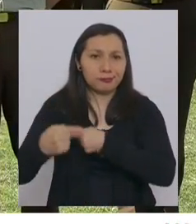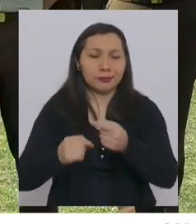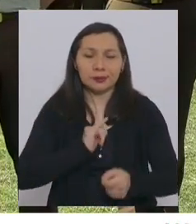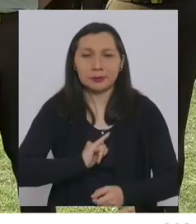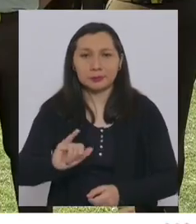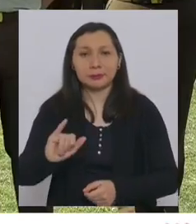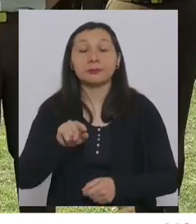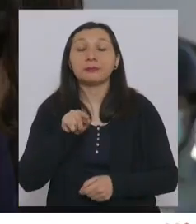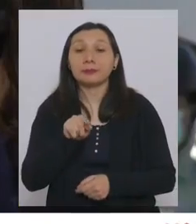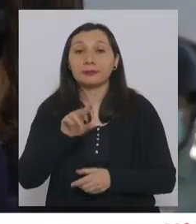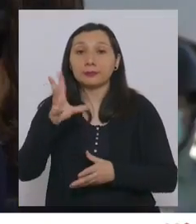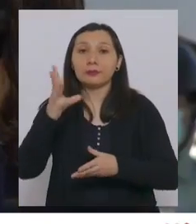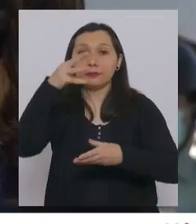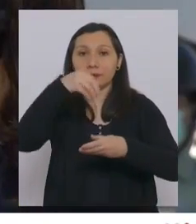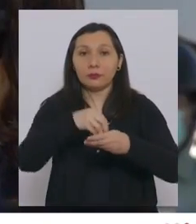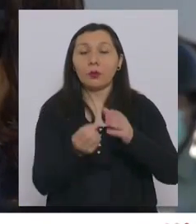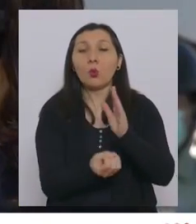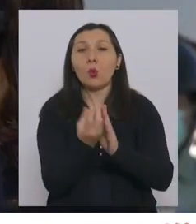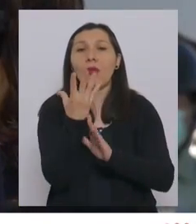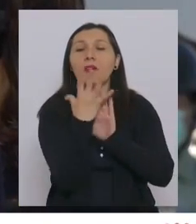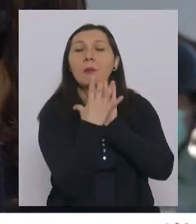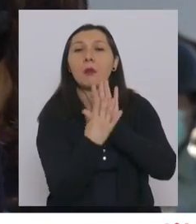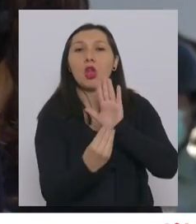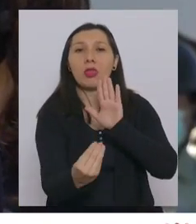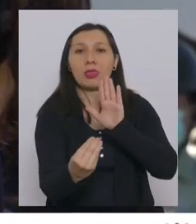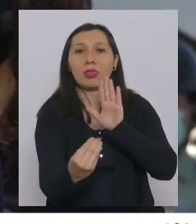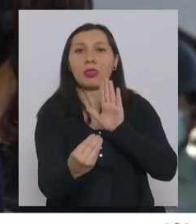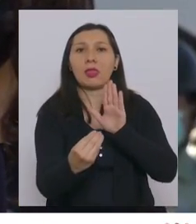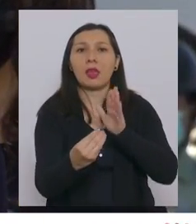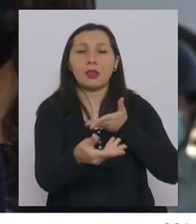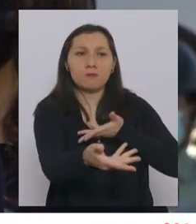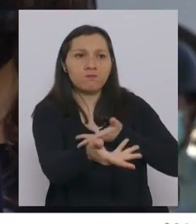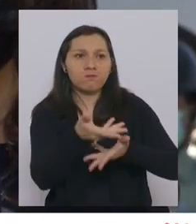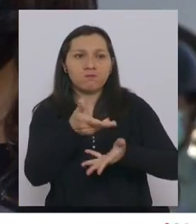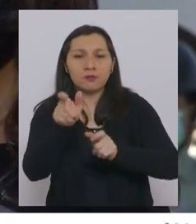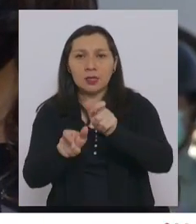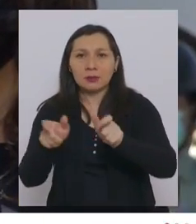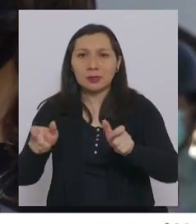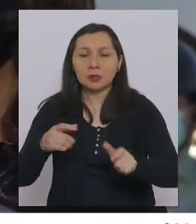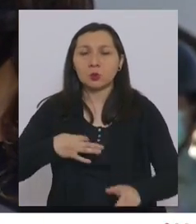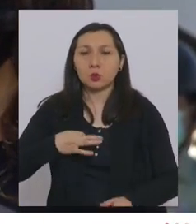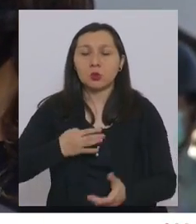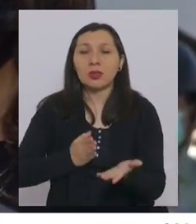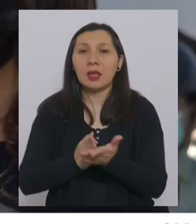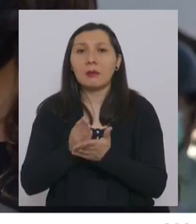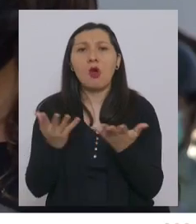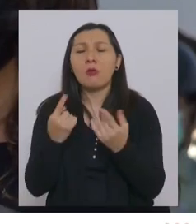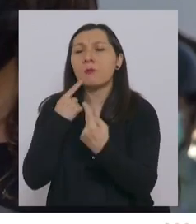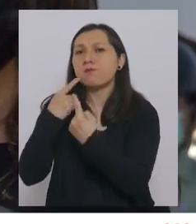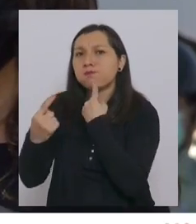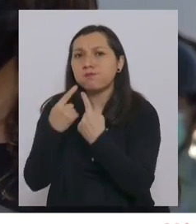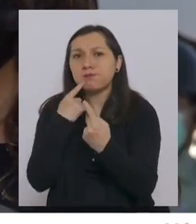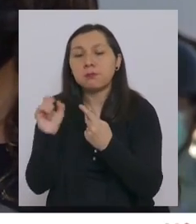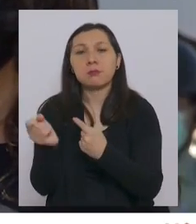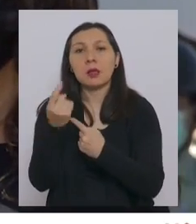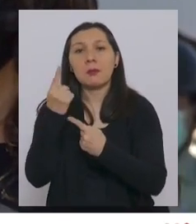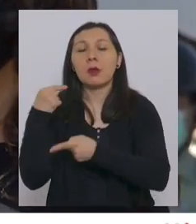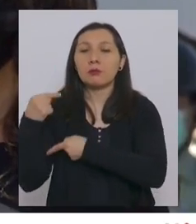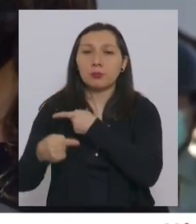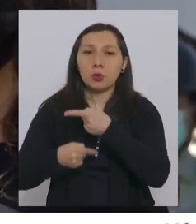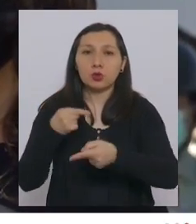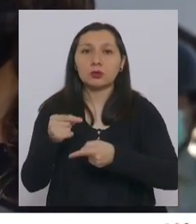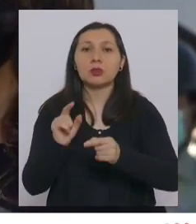La incorporación de nuevos modelos de trato con la ciudadanía que se inician con el diálogo de forma tal de tener un